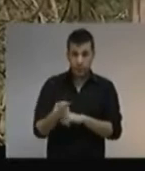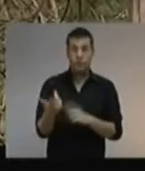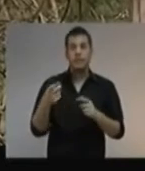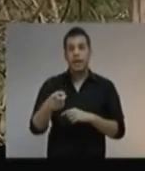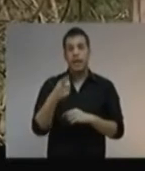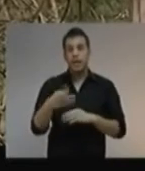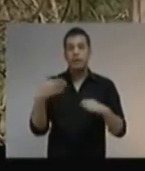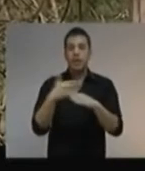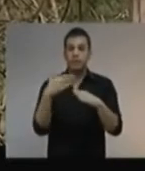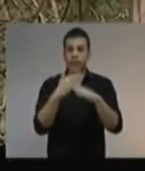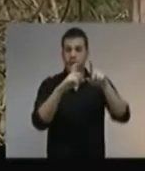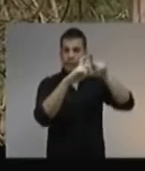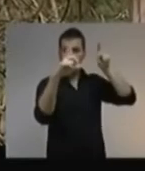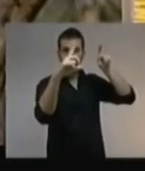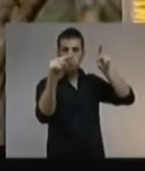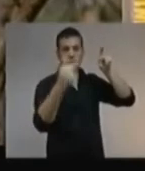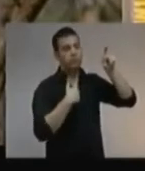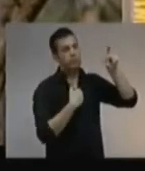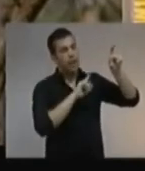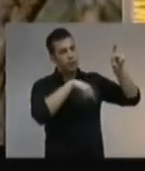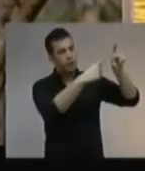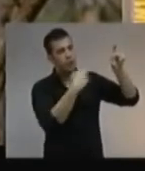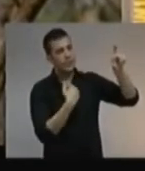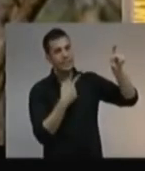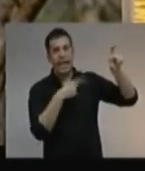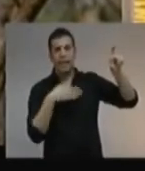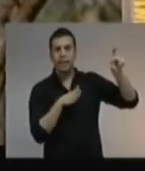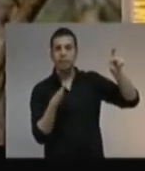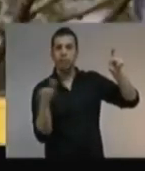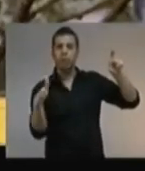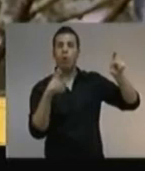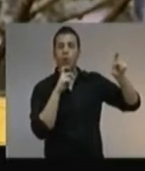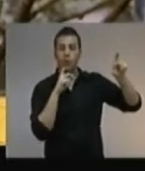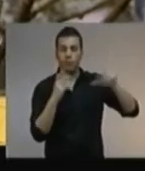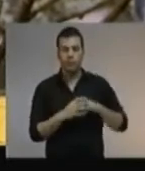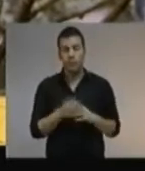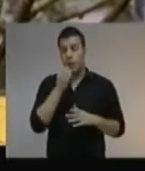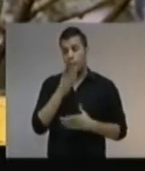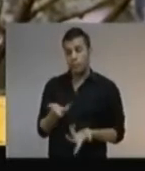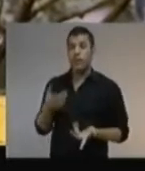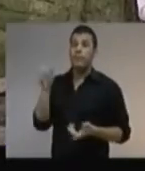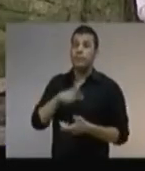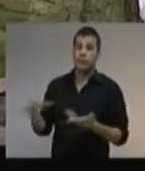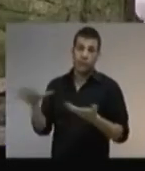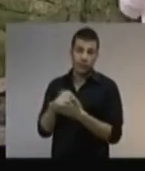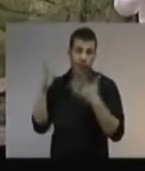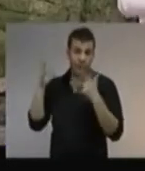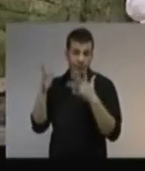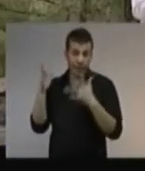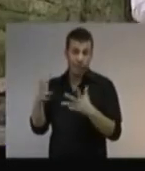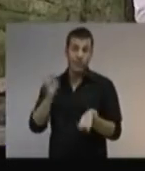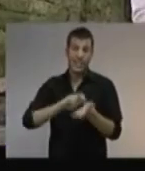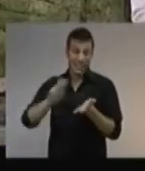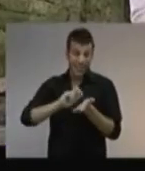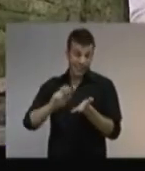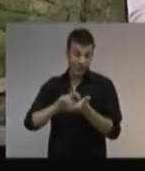postes verticales con unas lamas horizontales que nos indican la dirección del sendero. Miguel, pues animamos a todo el mundo a que recorra estos senderos y disfrute de la naturaleza que